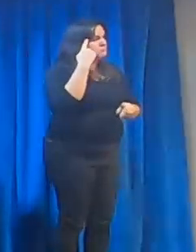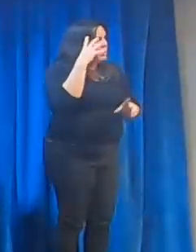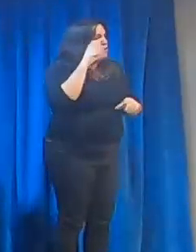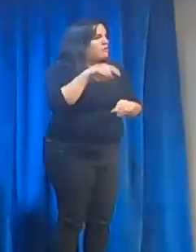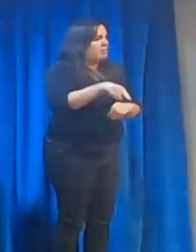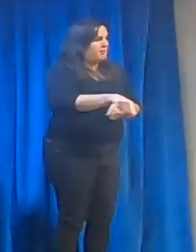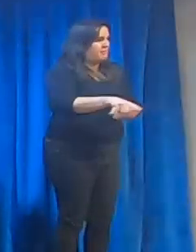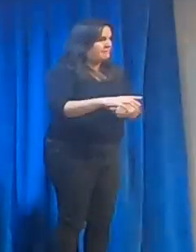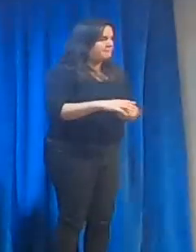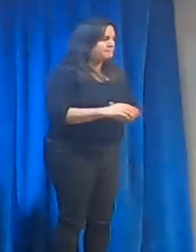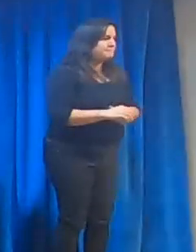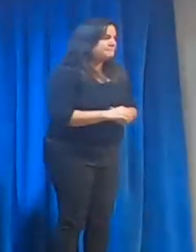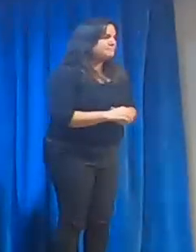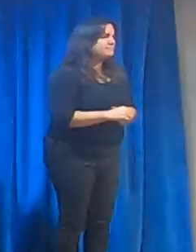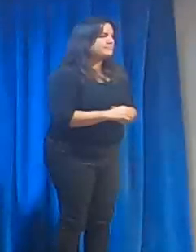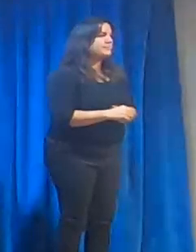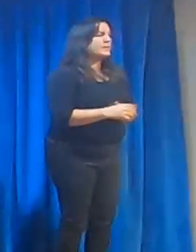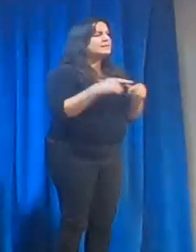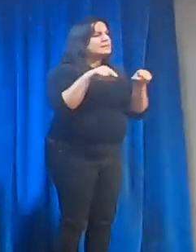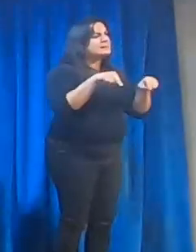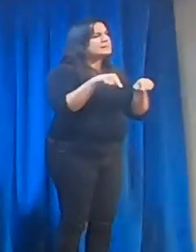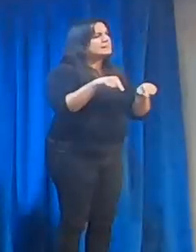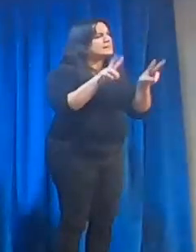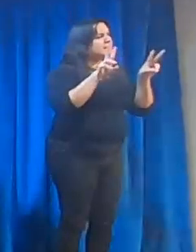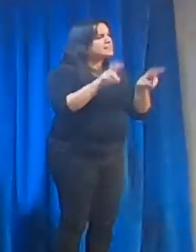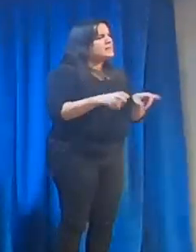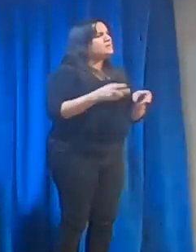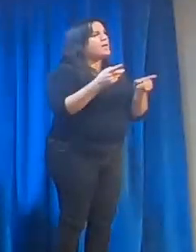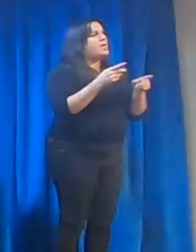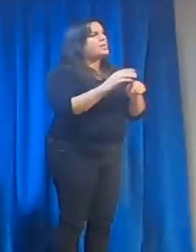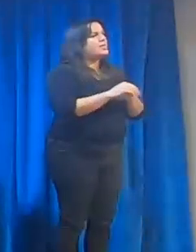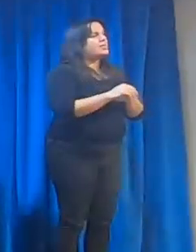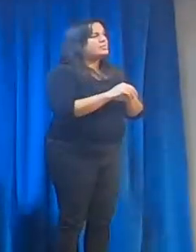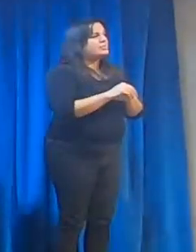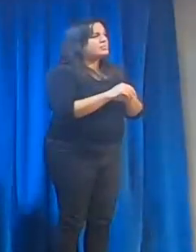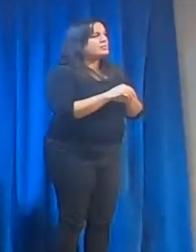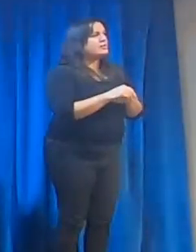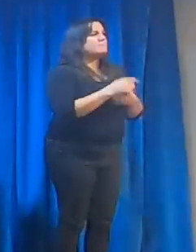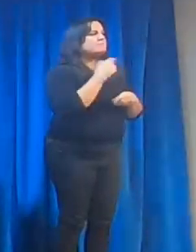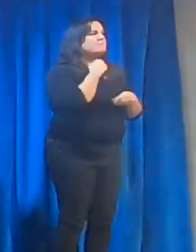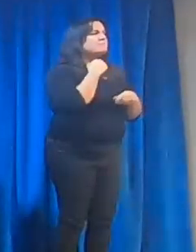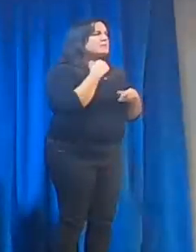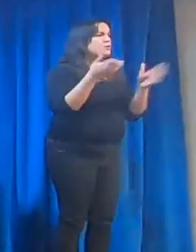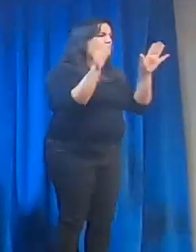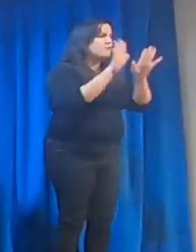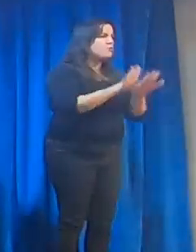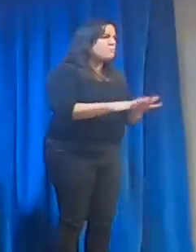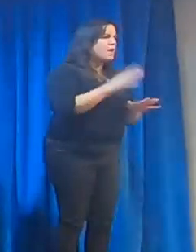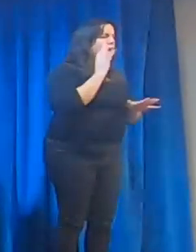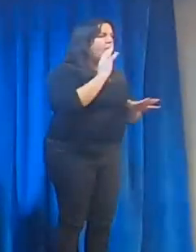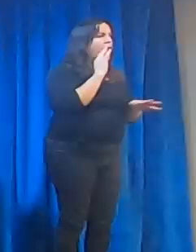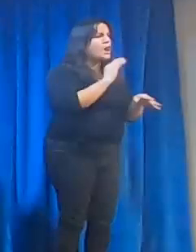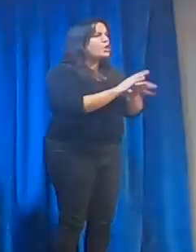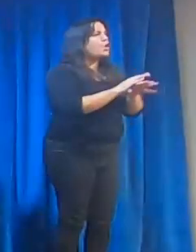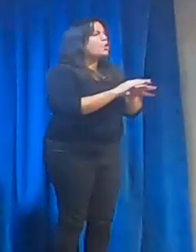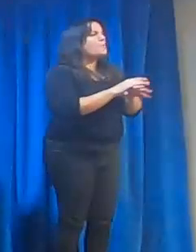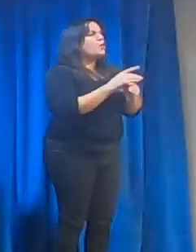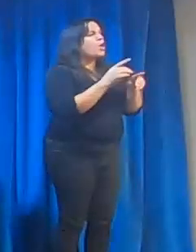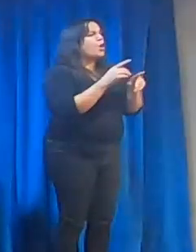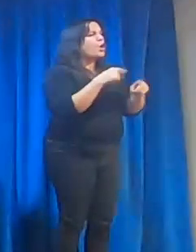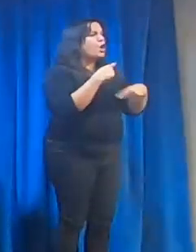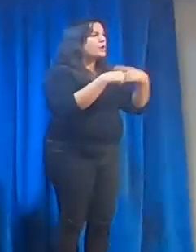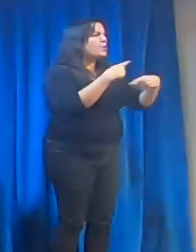tema de la regularidad me interesa de la escuela, ¿no? Propone formar una parte, una regularidad, ofrece